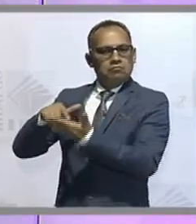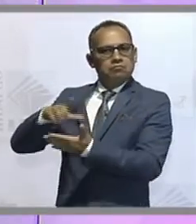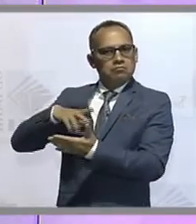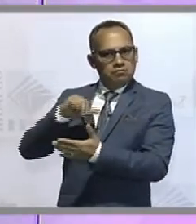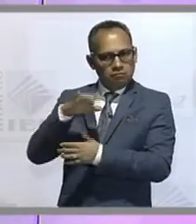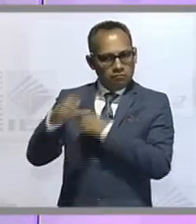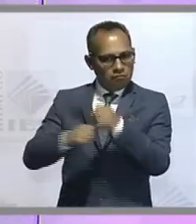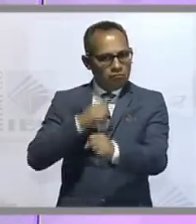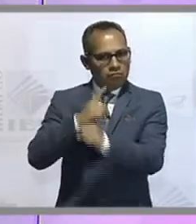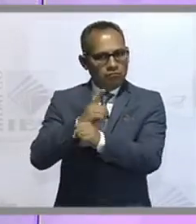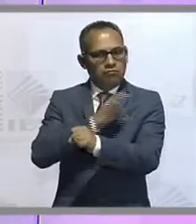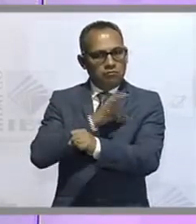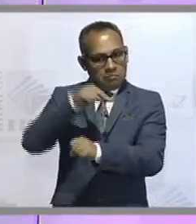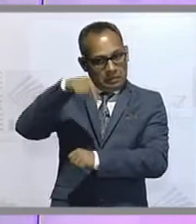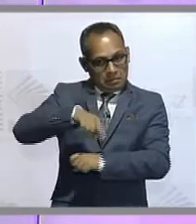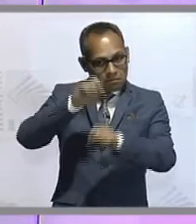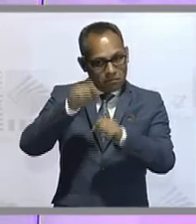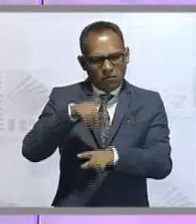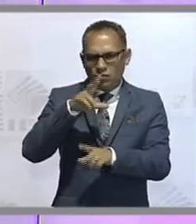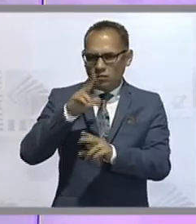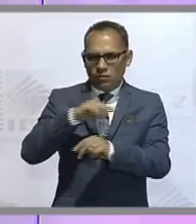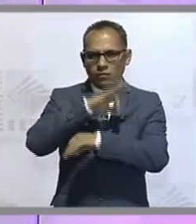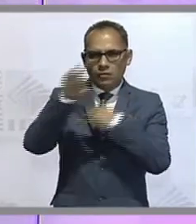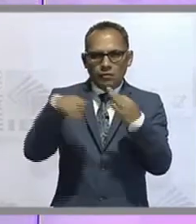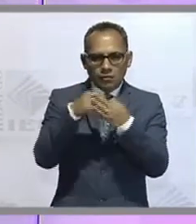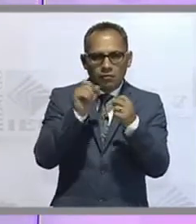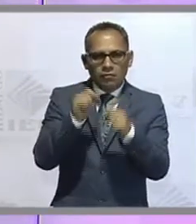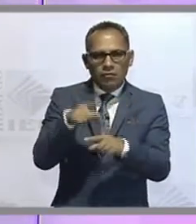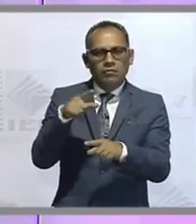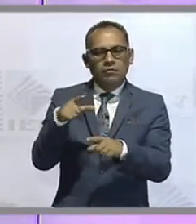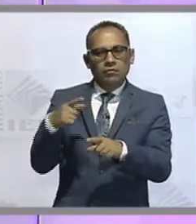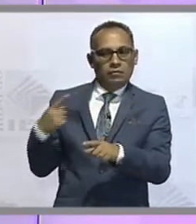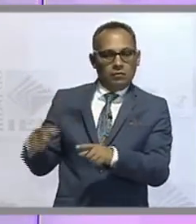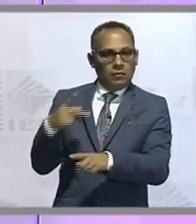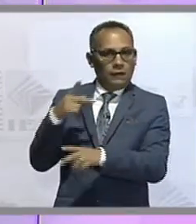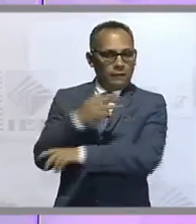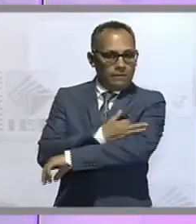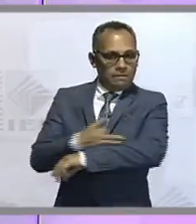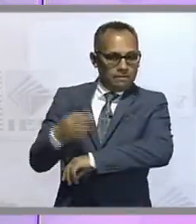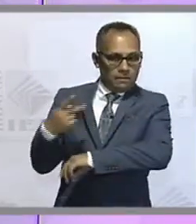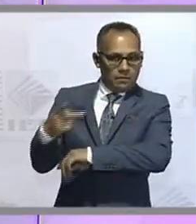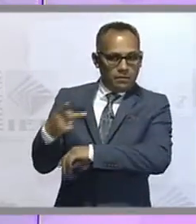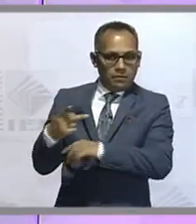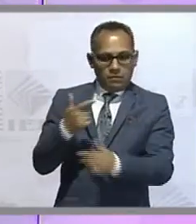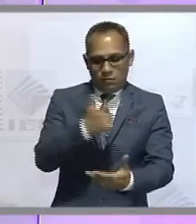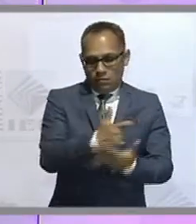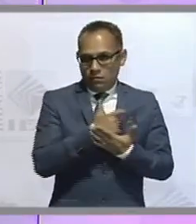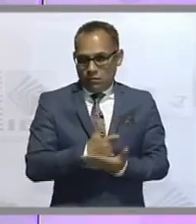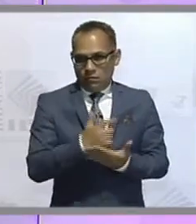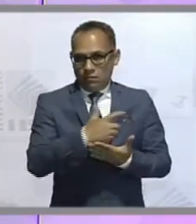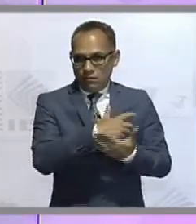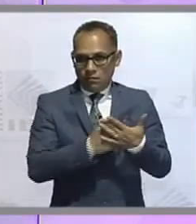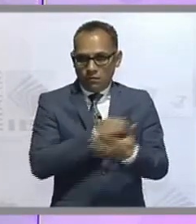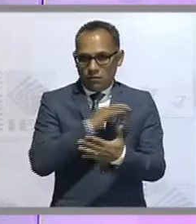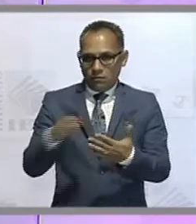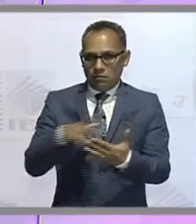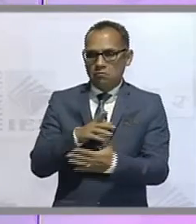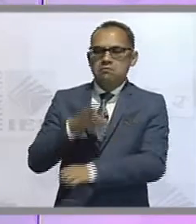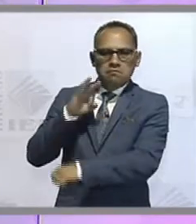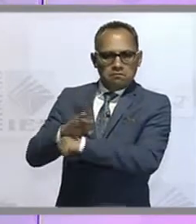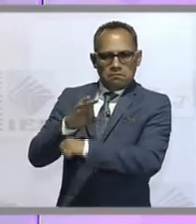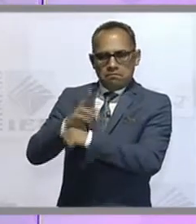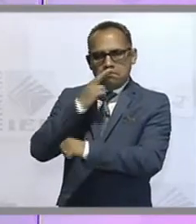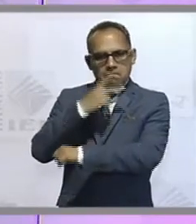comida a su casa que tengan la oportunidad de tener un empleo digno no hay política y debemos de reconocerlo como tal no hay